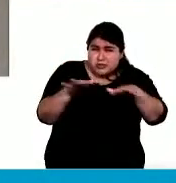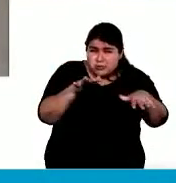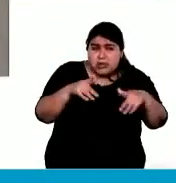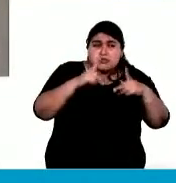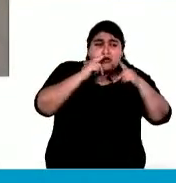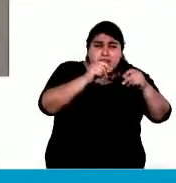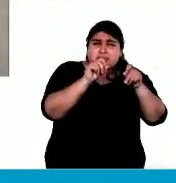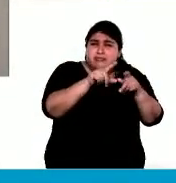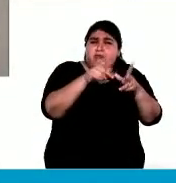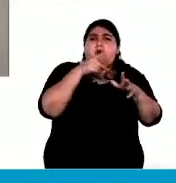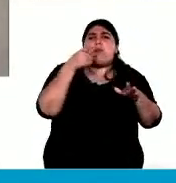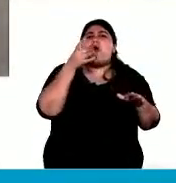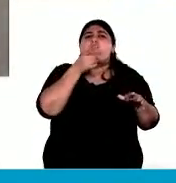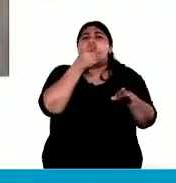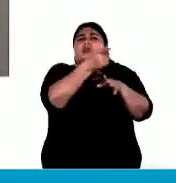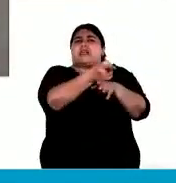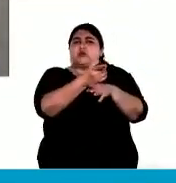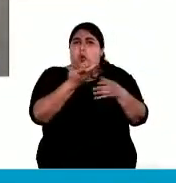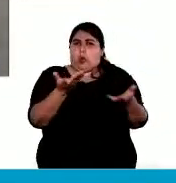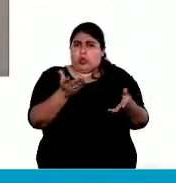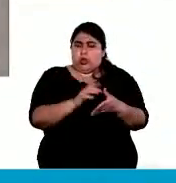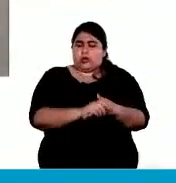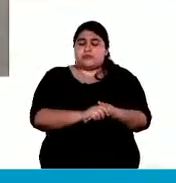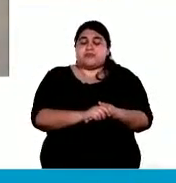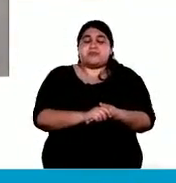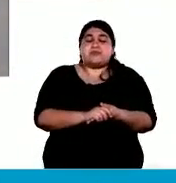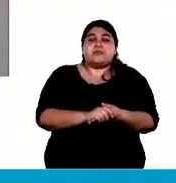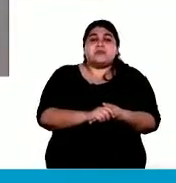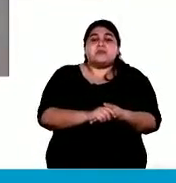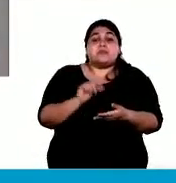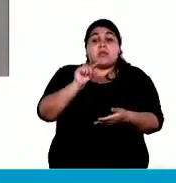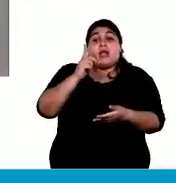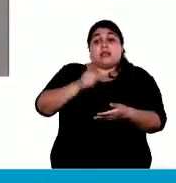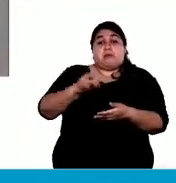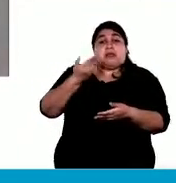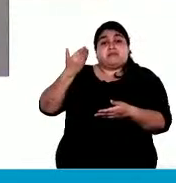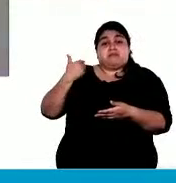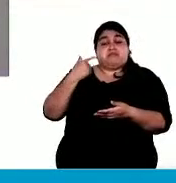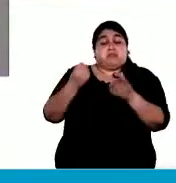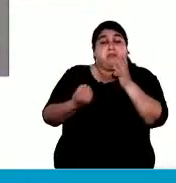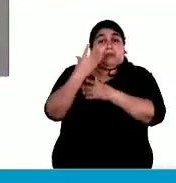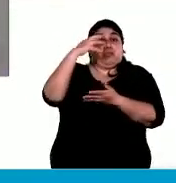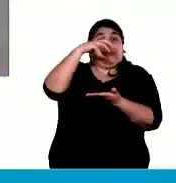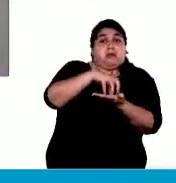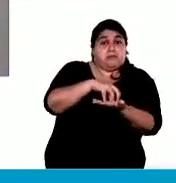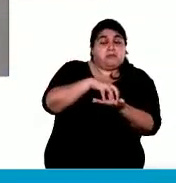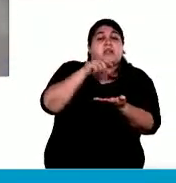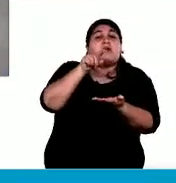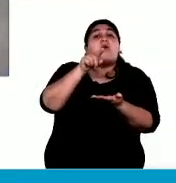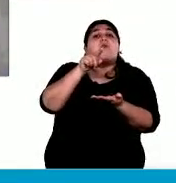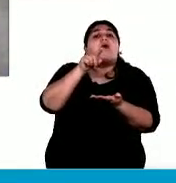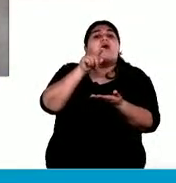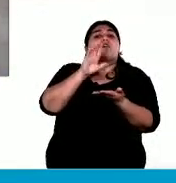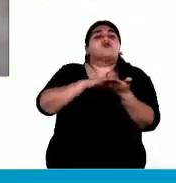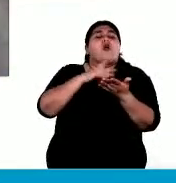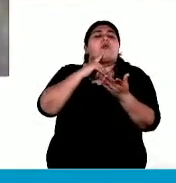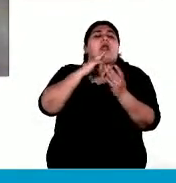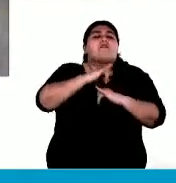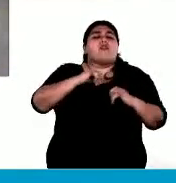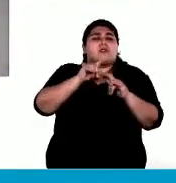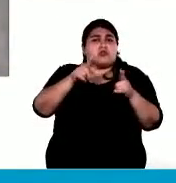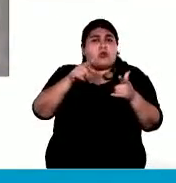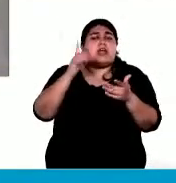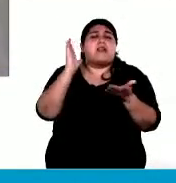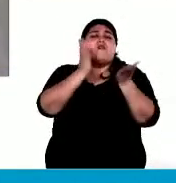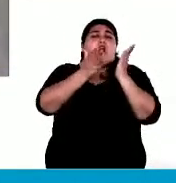manifestando. Pero yendo directamente al punto, hace unos días se creó el Observatorio de la Desinformación y la Violencia Simbólica en